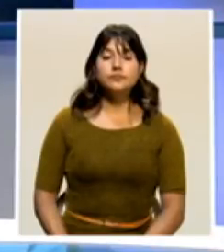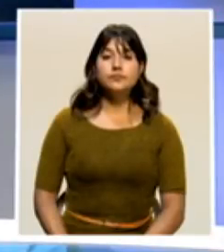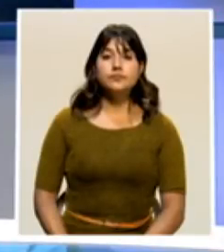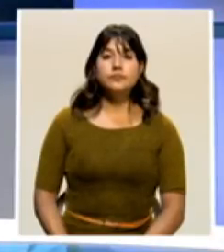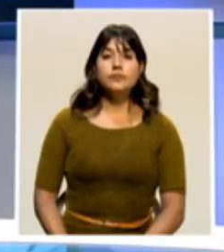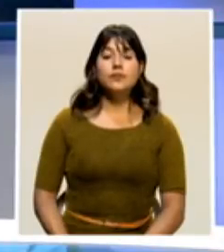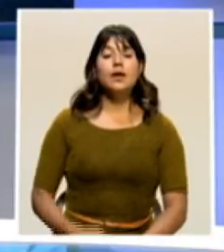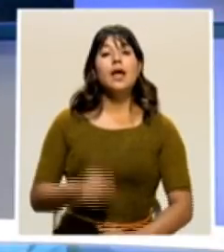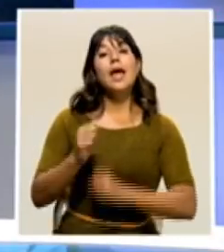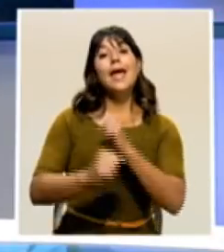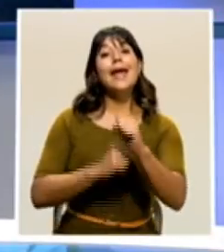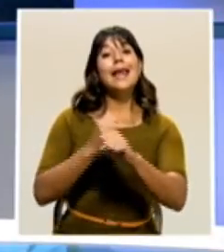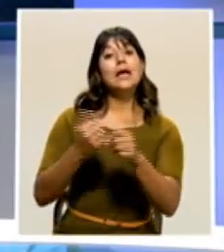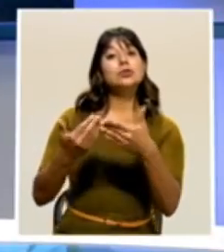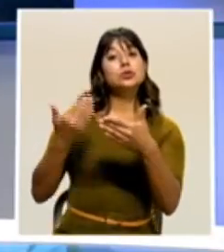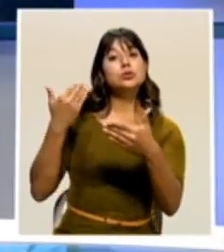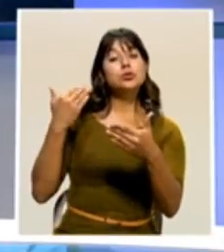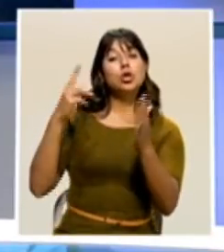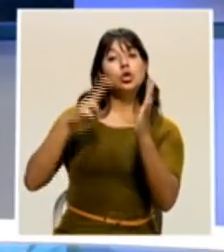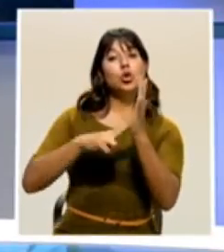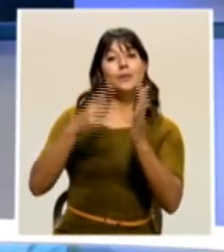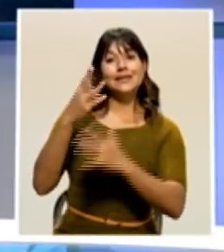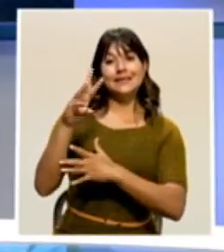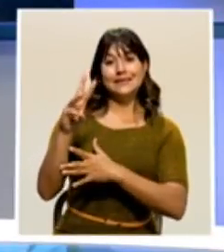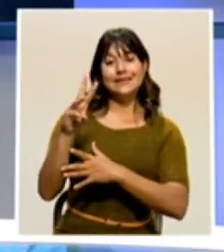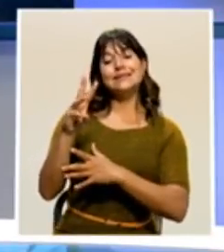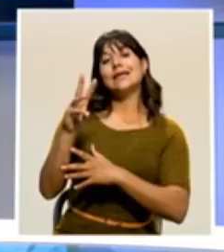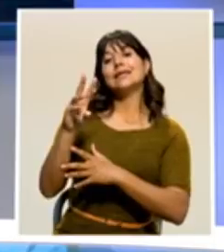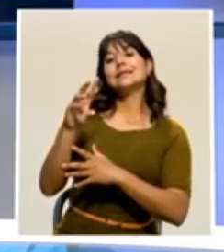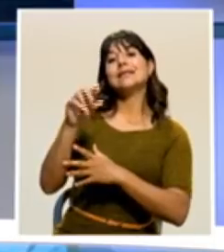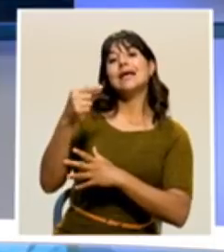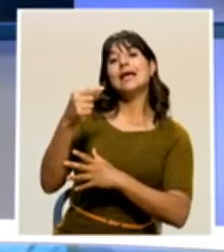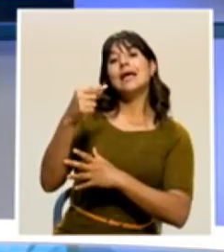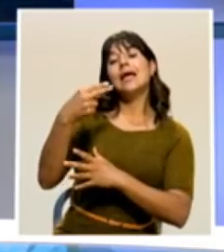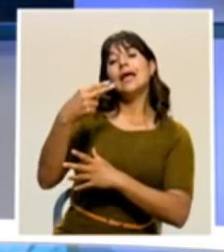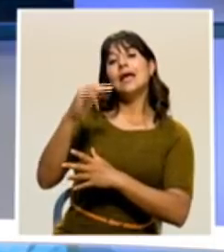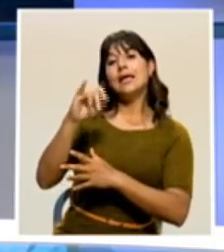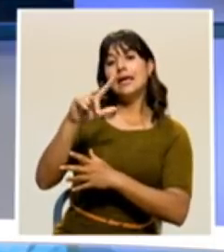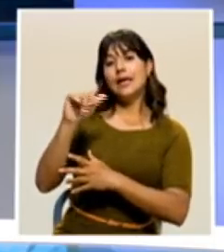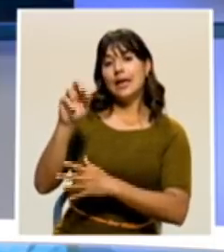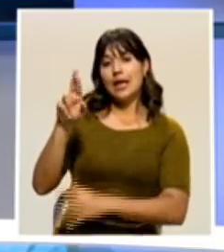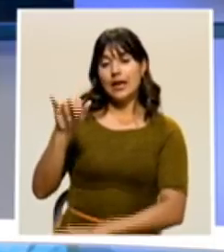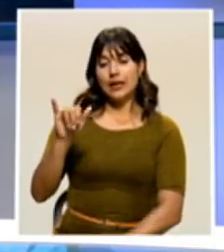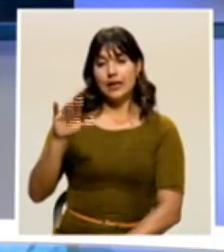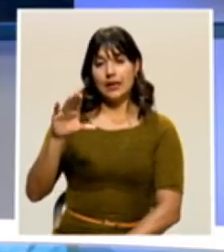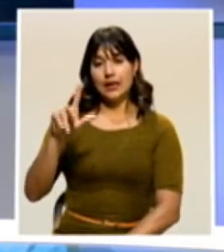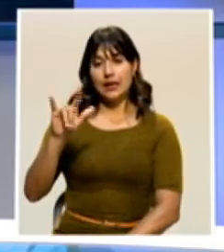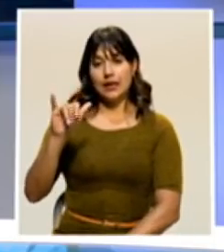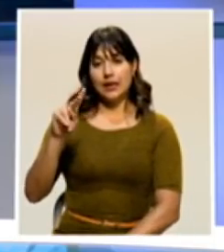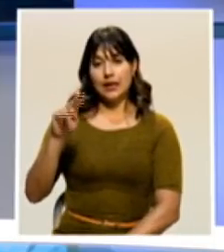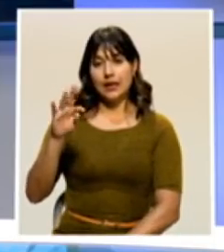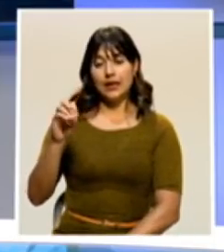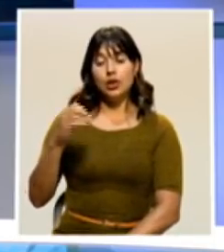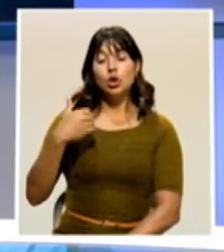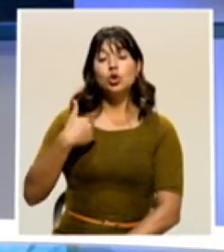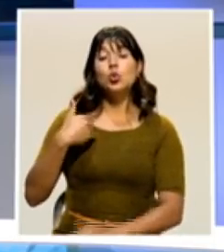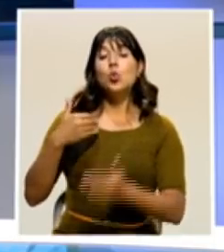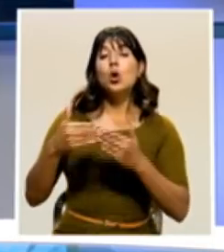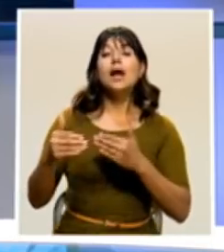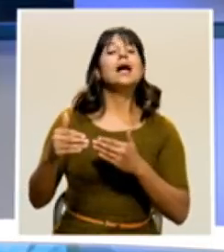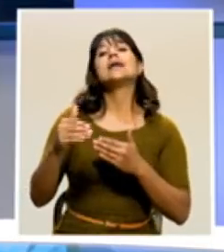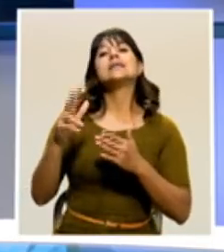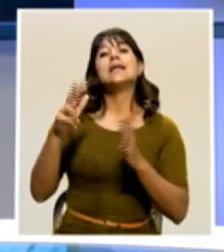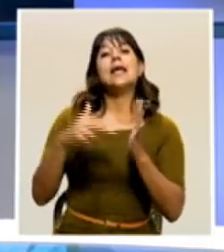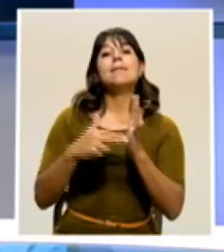En 2016, la demócrata Hillary Clinton recibió casi 3 millones de votos más